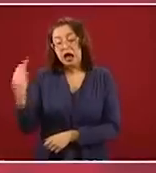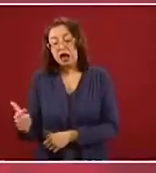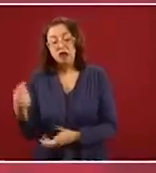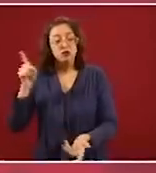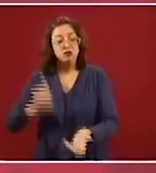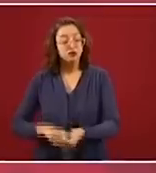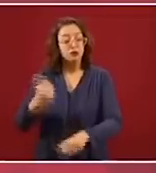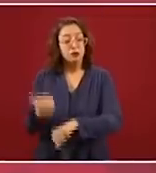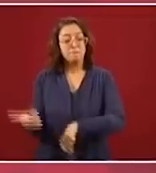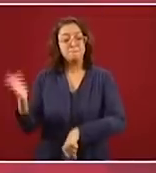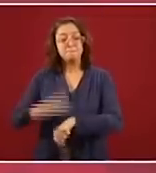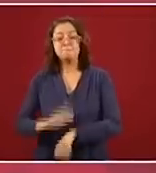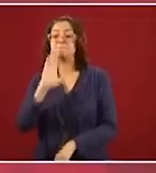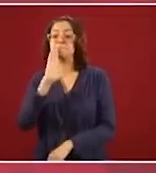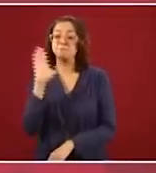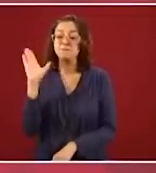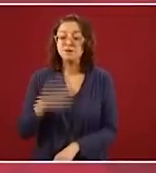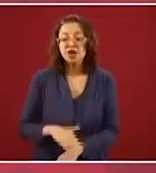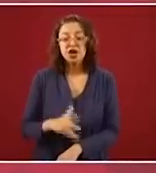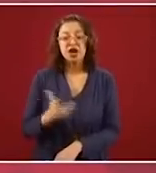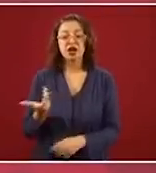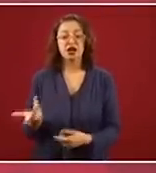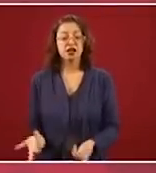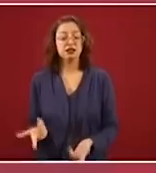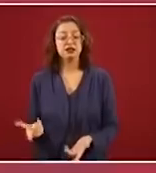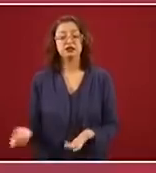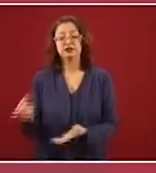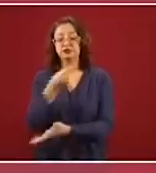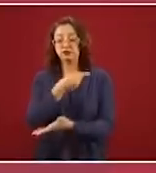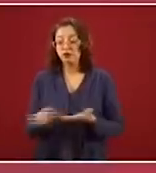hacen una compra de mercancía